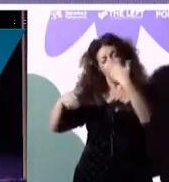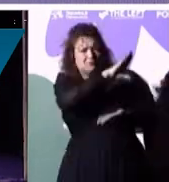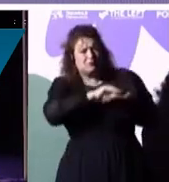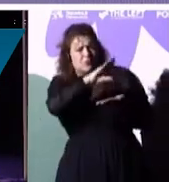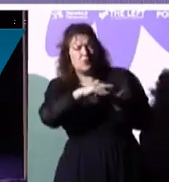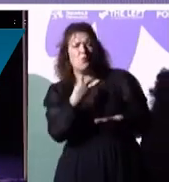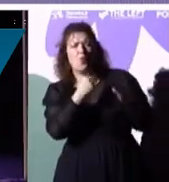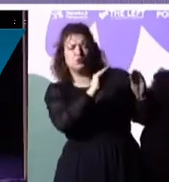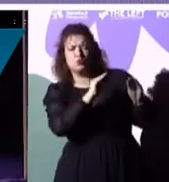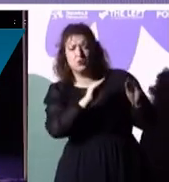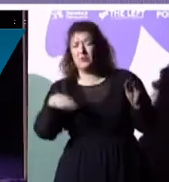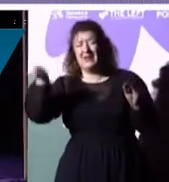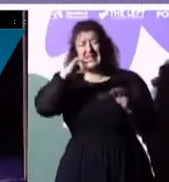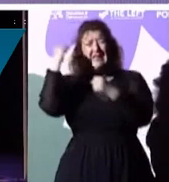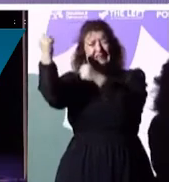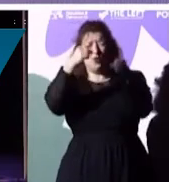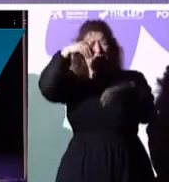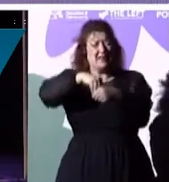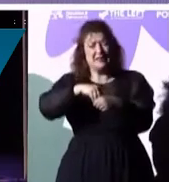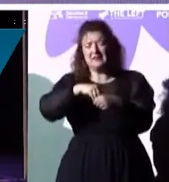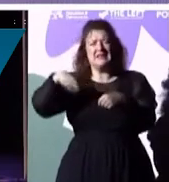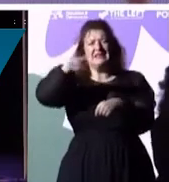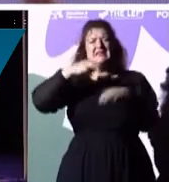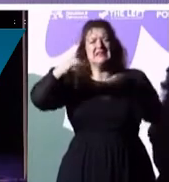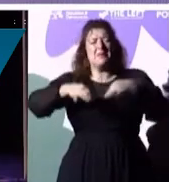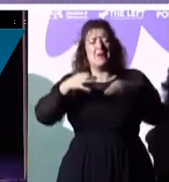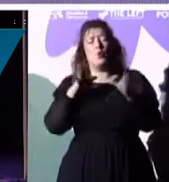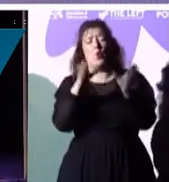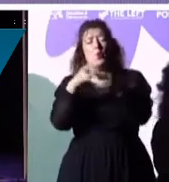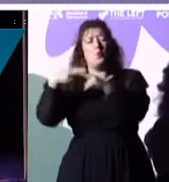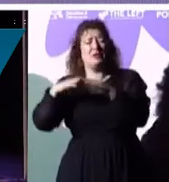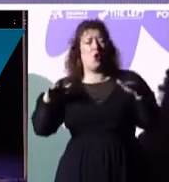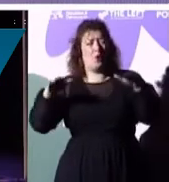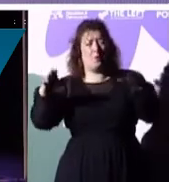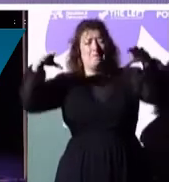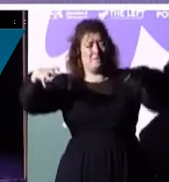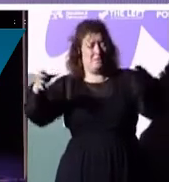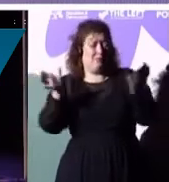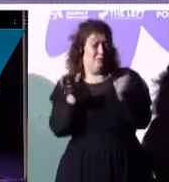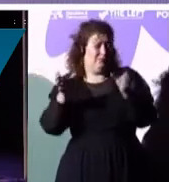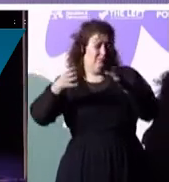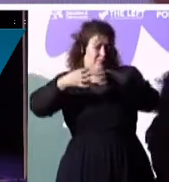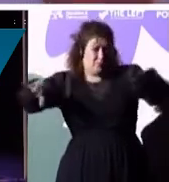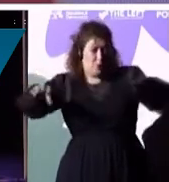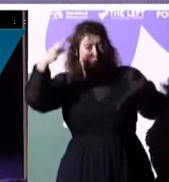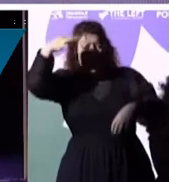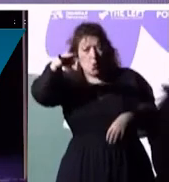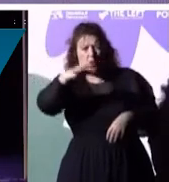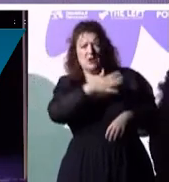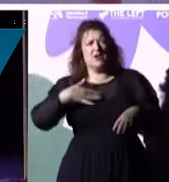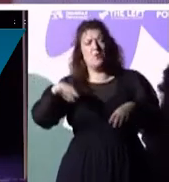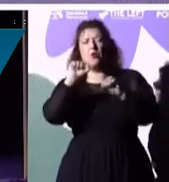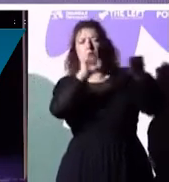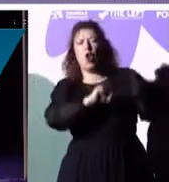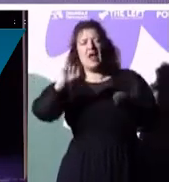lucha de egos en este caso es clarísimo por supuesto tenemos al macho alfa que es el gran ego número 1 luego tenemos a todos los machitos